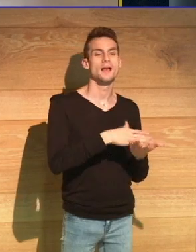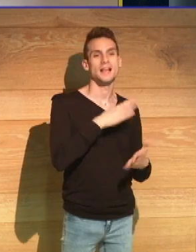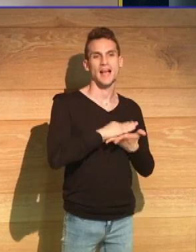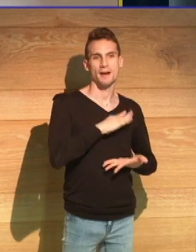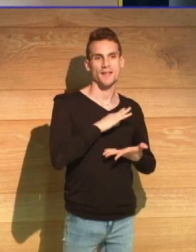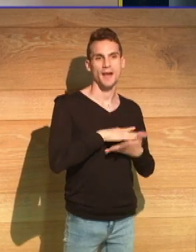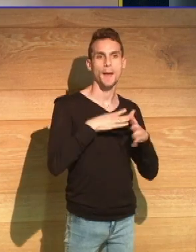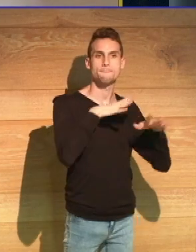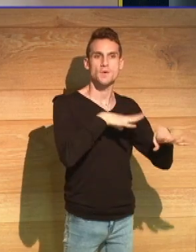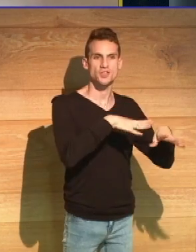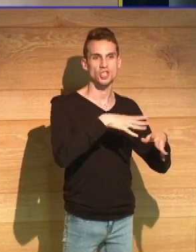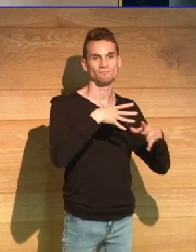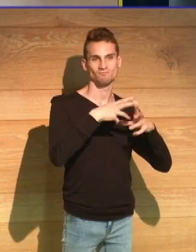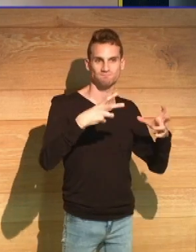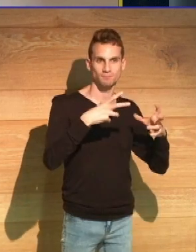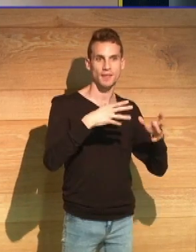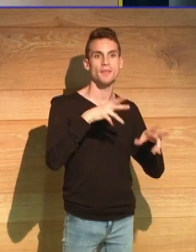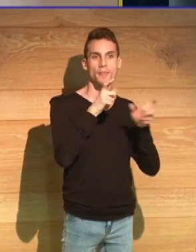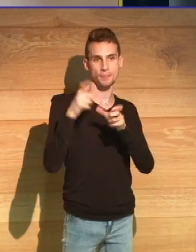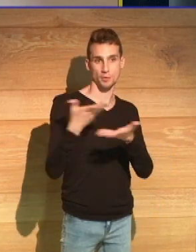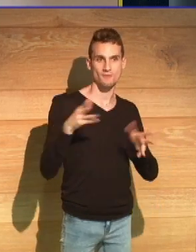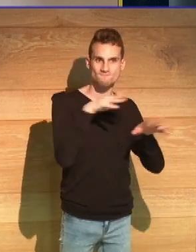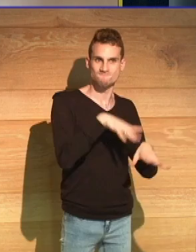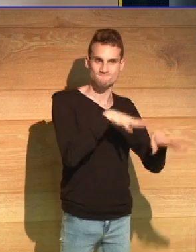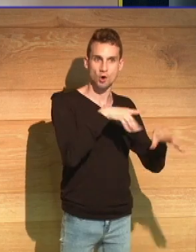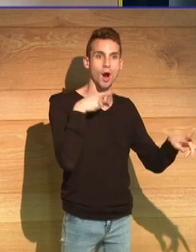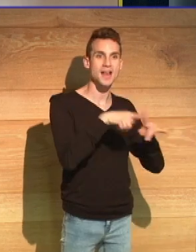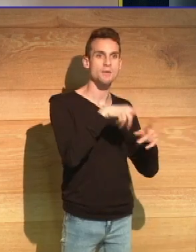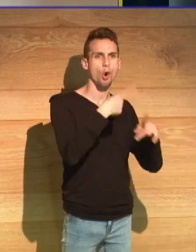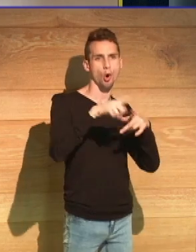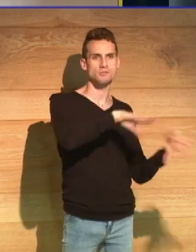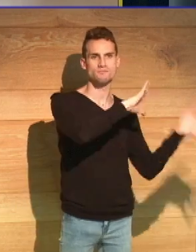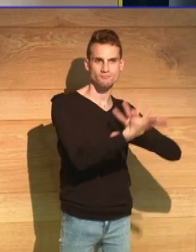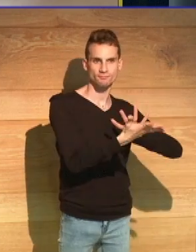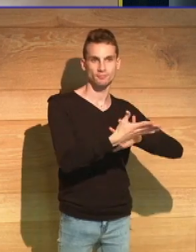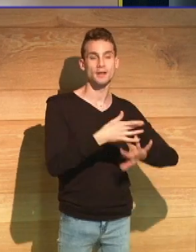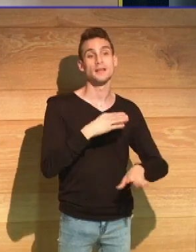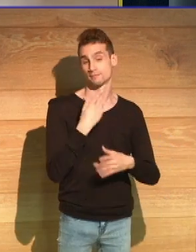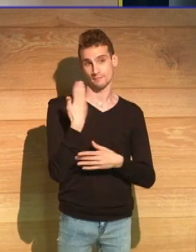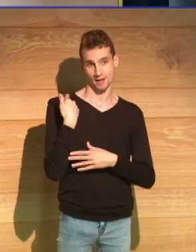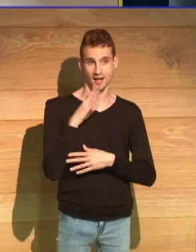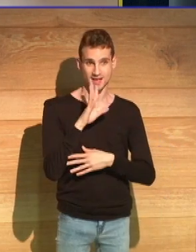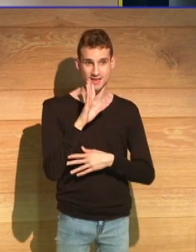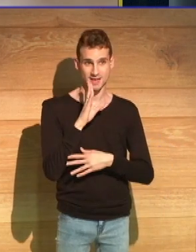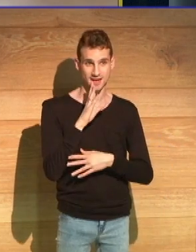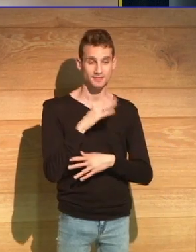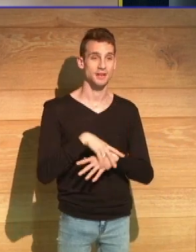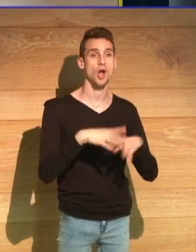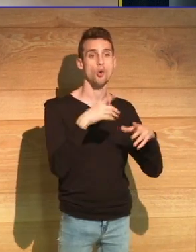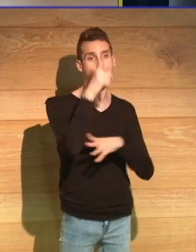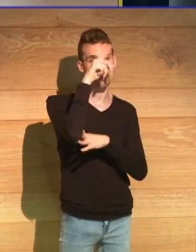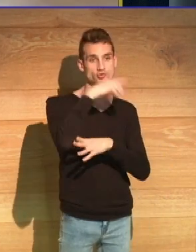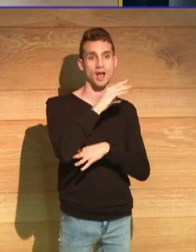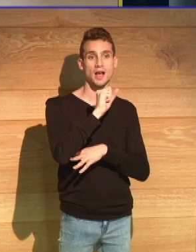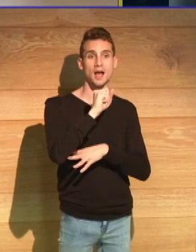movimientos de ciudadanos para cambiar las cosas y de ahí su influencia, ya digo, entre movimientos como la contracultura californiana, en la que